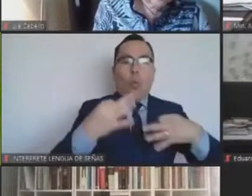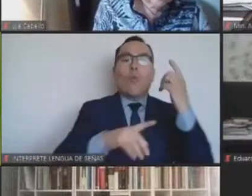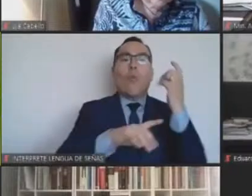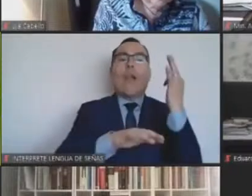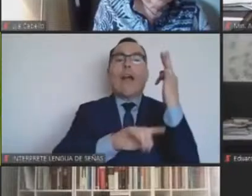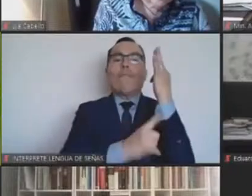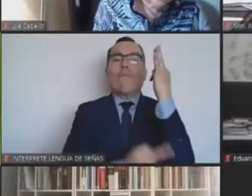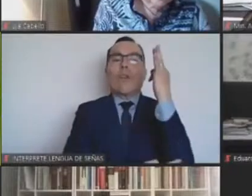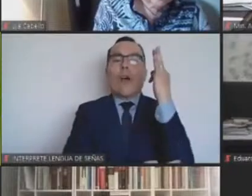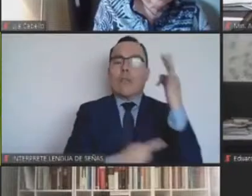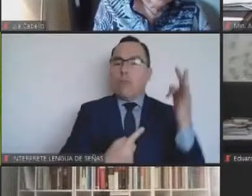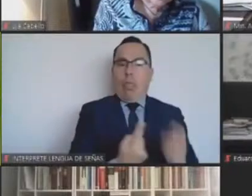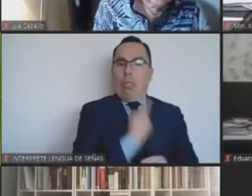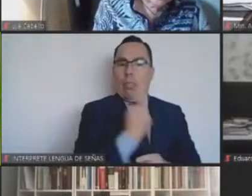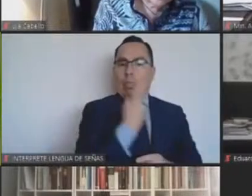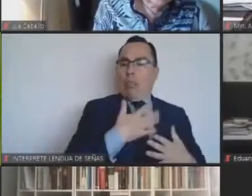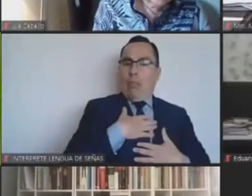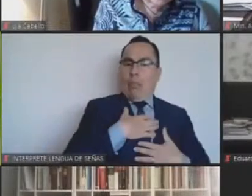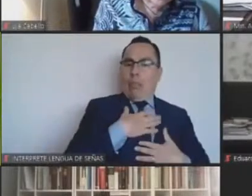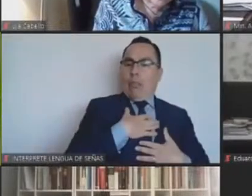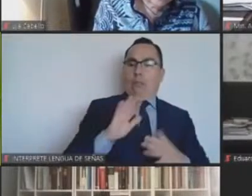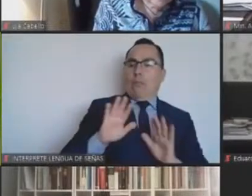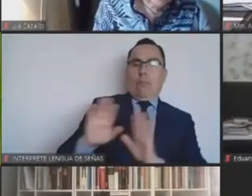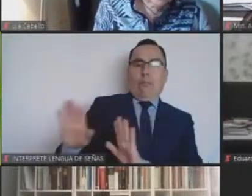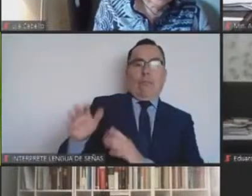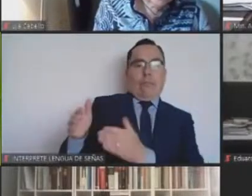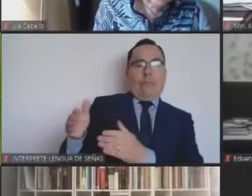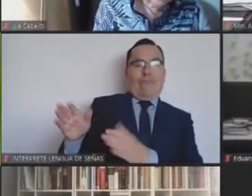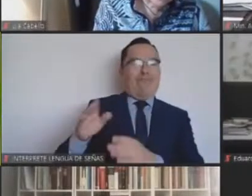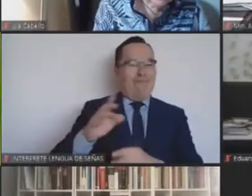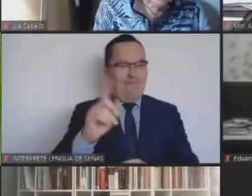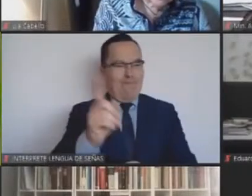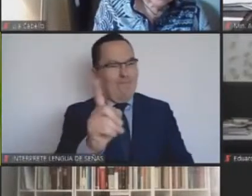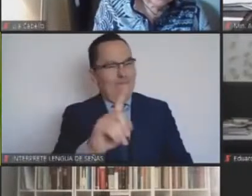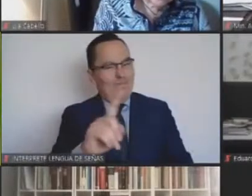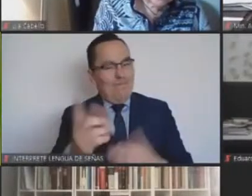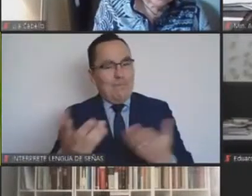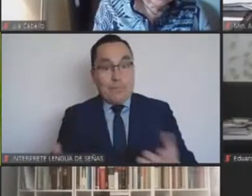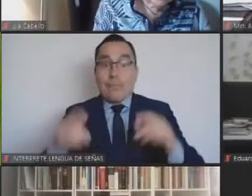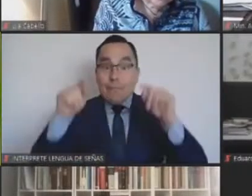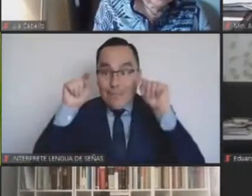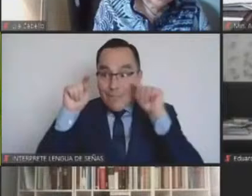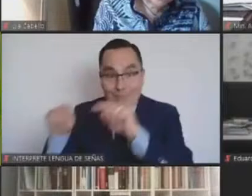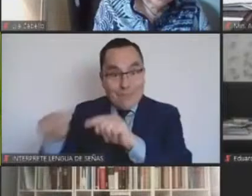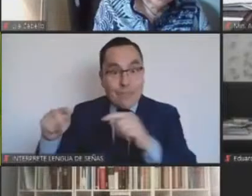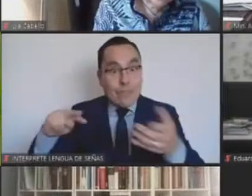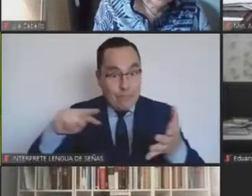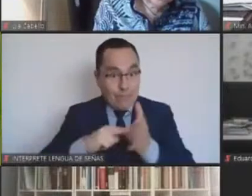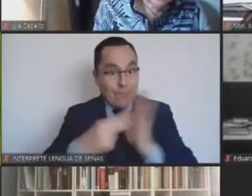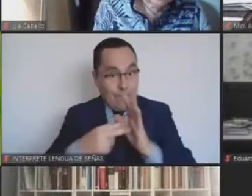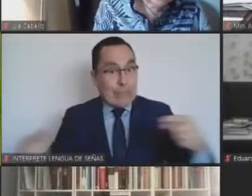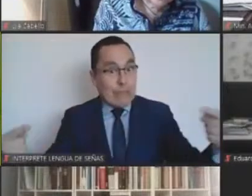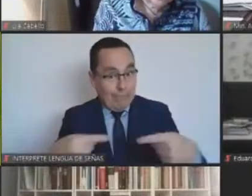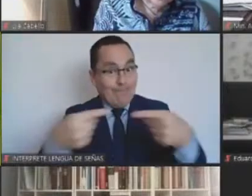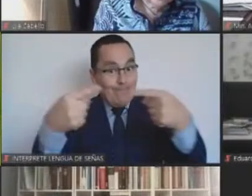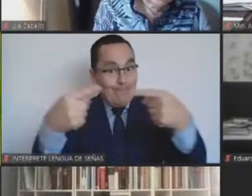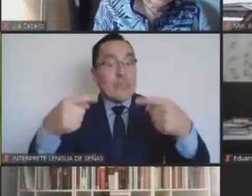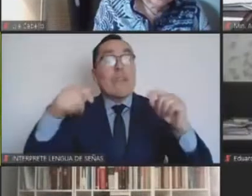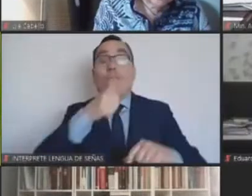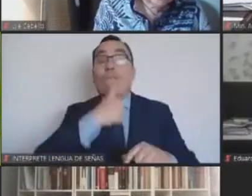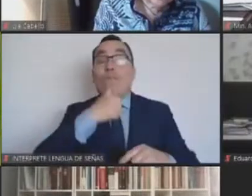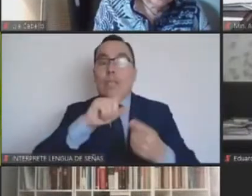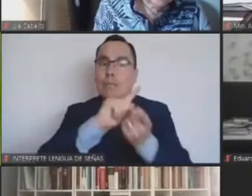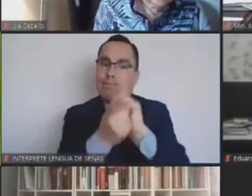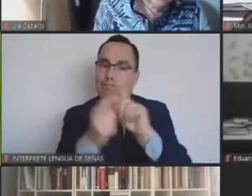protección individual. También estas tensiones nos enfrentan a reestructuraciones de nuestro quehacer